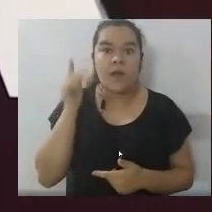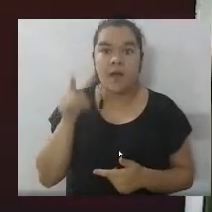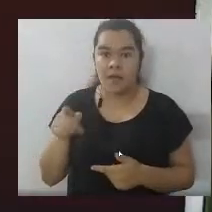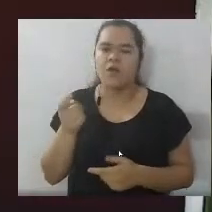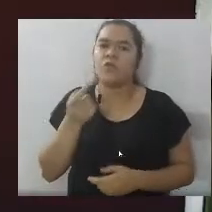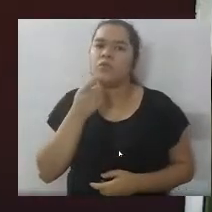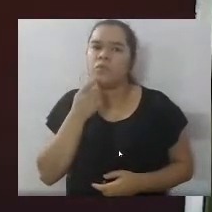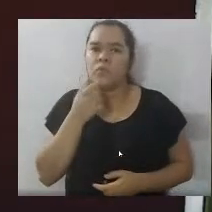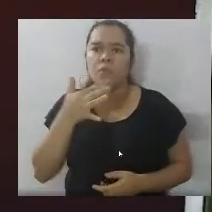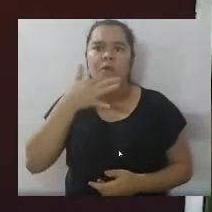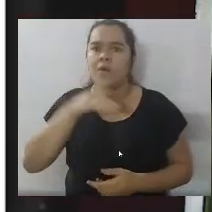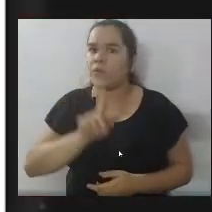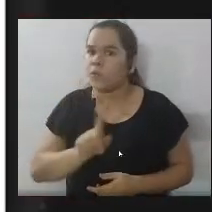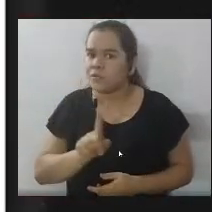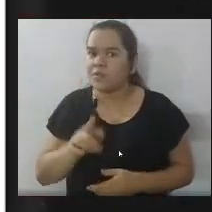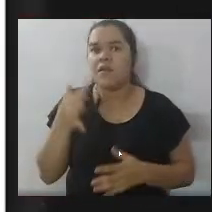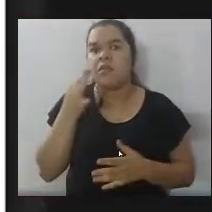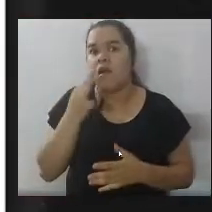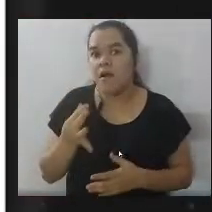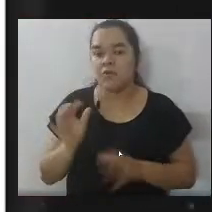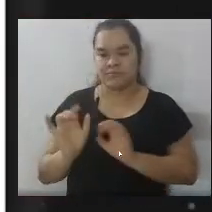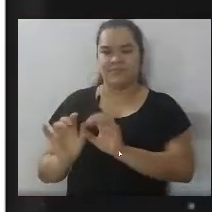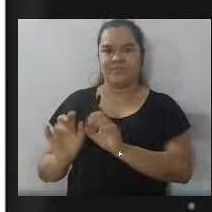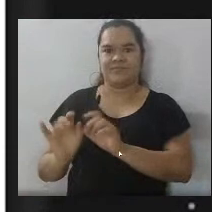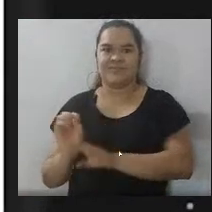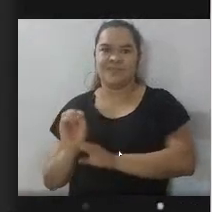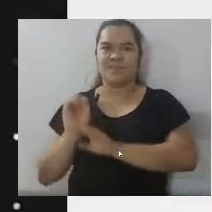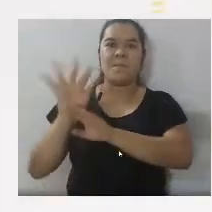ustedes estimen necesarias.